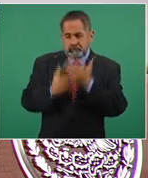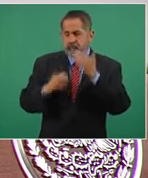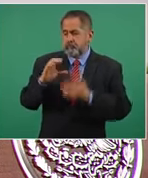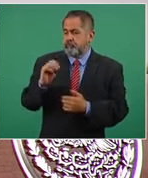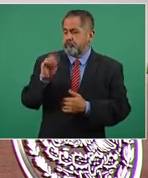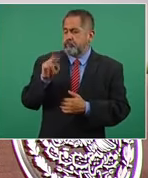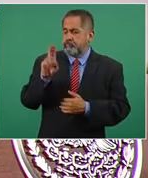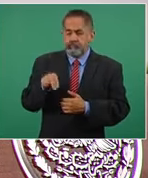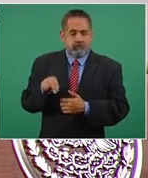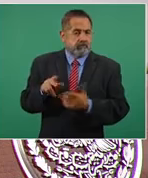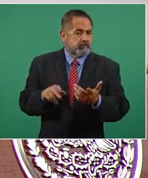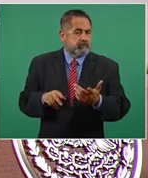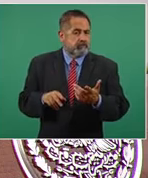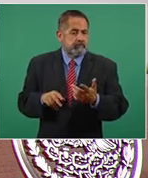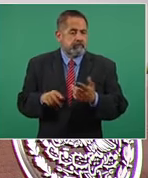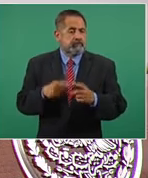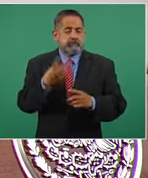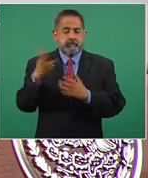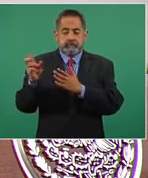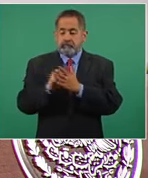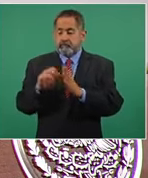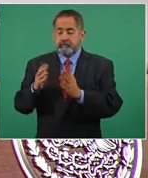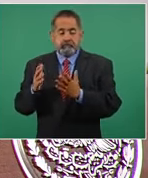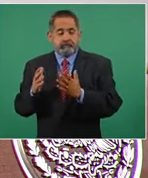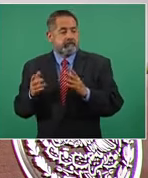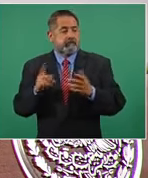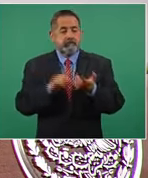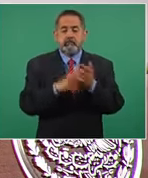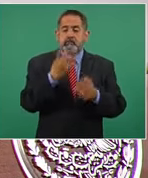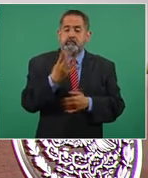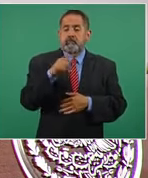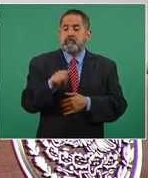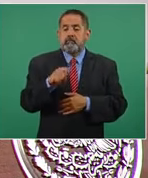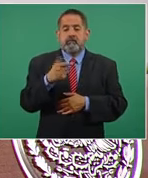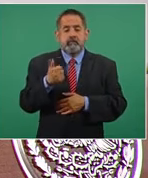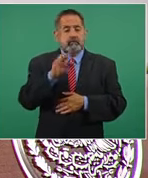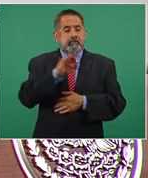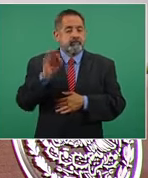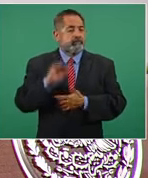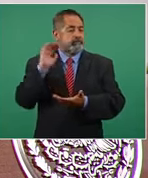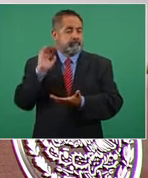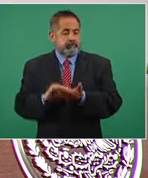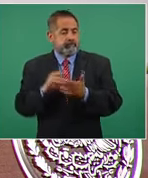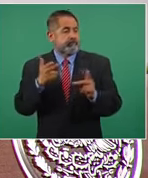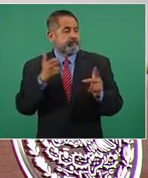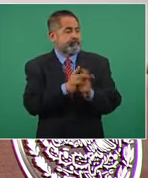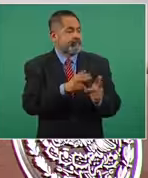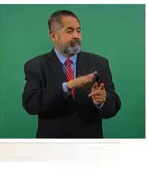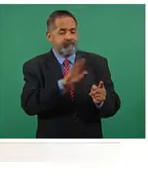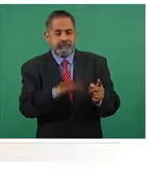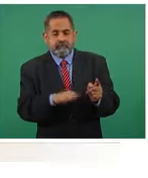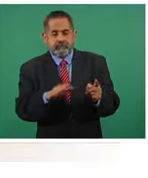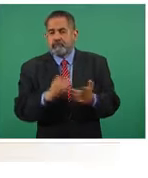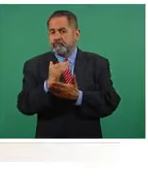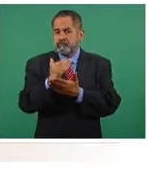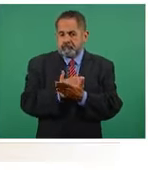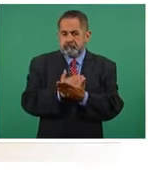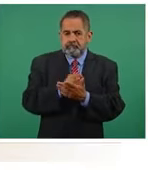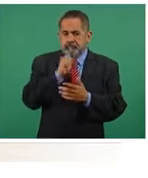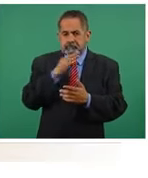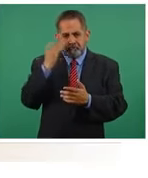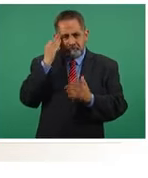primer trimestre de 2021 se presentaron 4.6% menos homicidios dolosos respecto al mismo